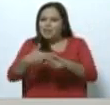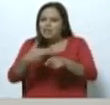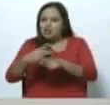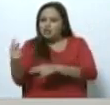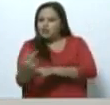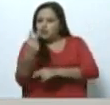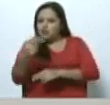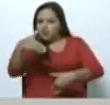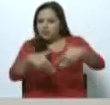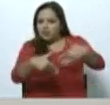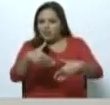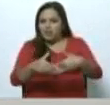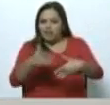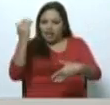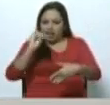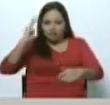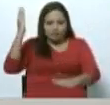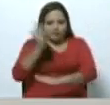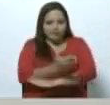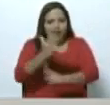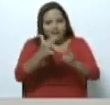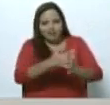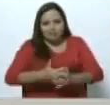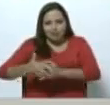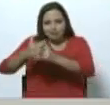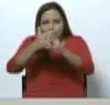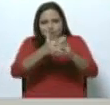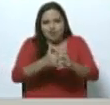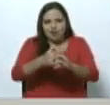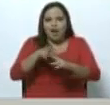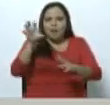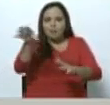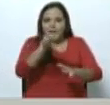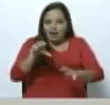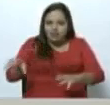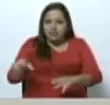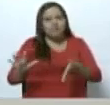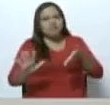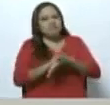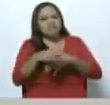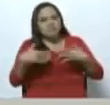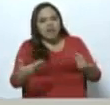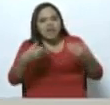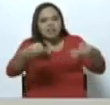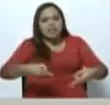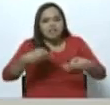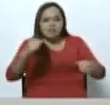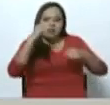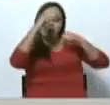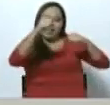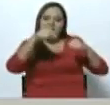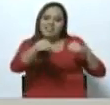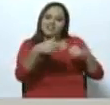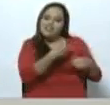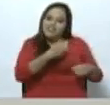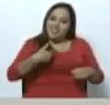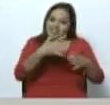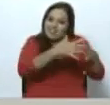Segunda vuelta es una imposición de los Estados Unidos a los países para que siempre ganen los que a ellos les conviene.